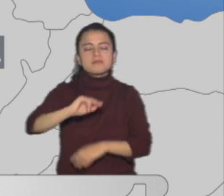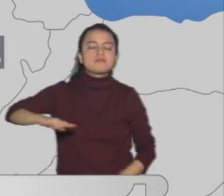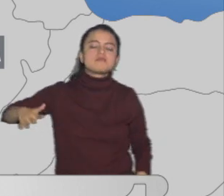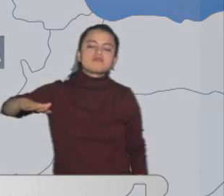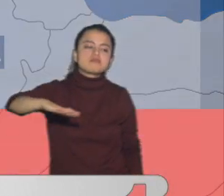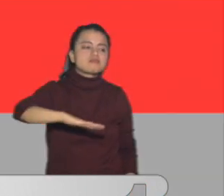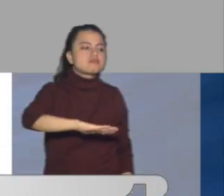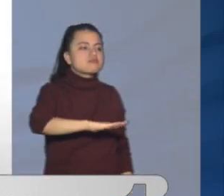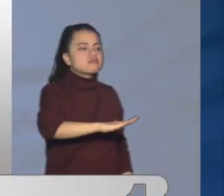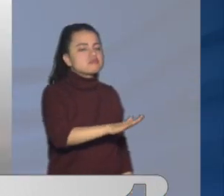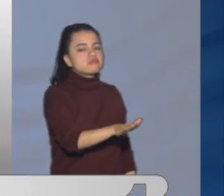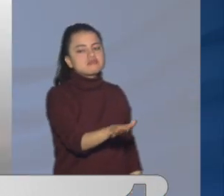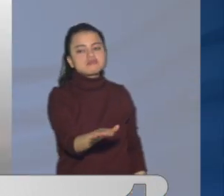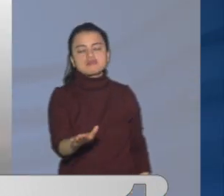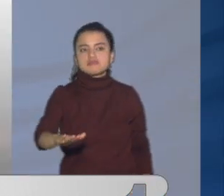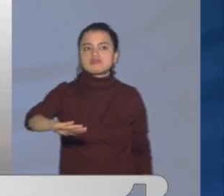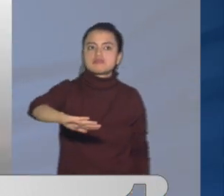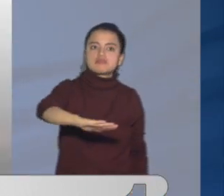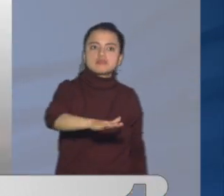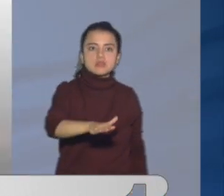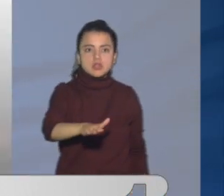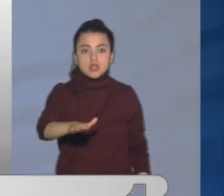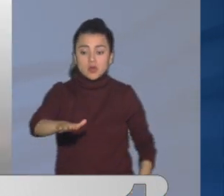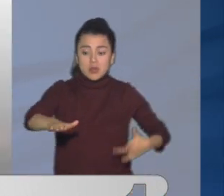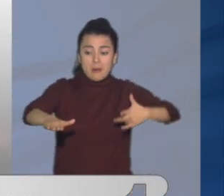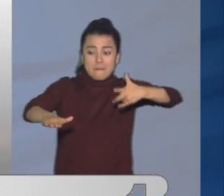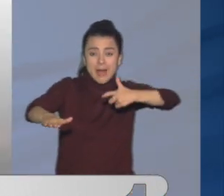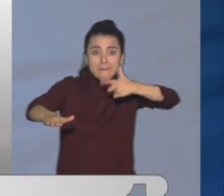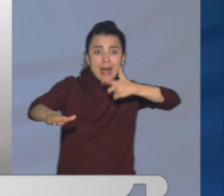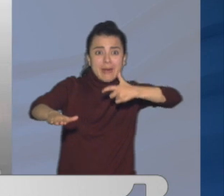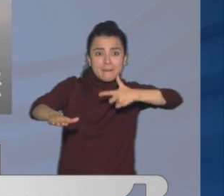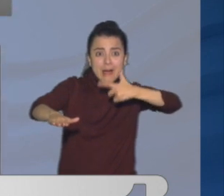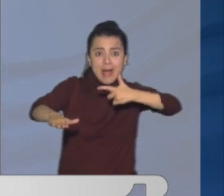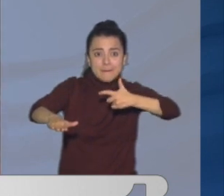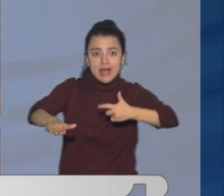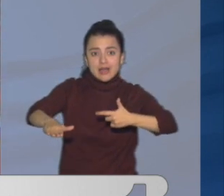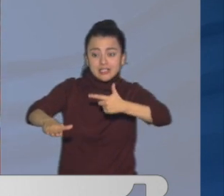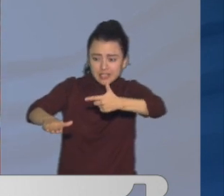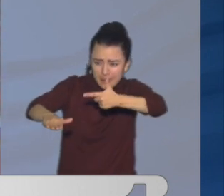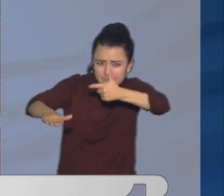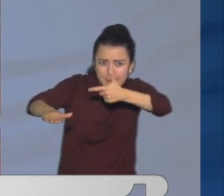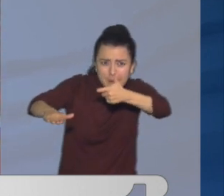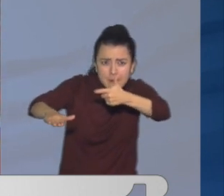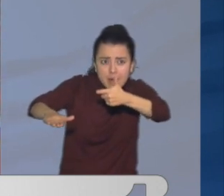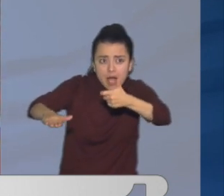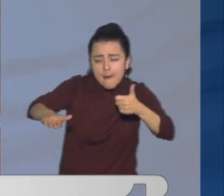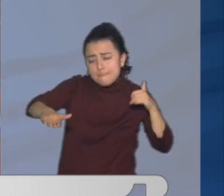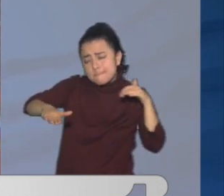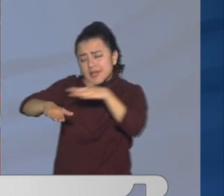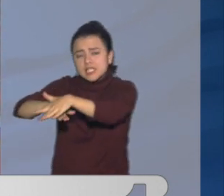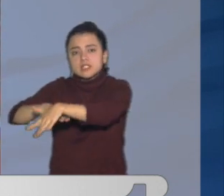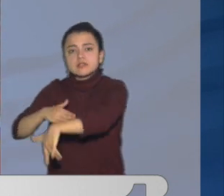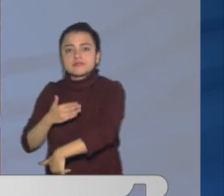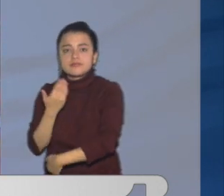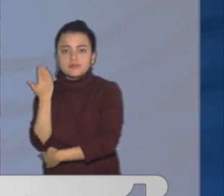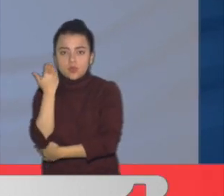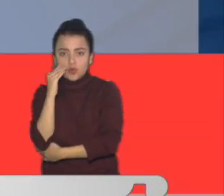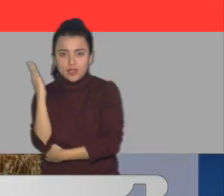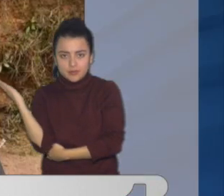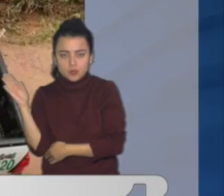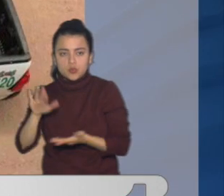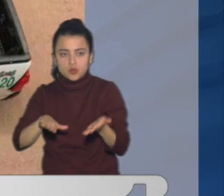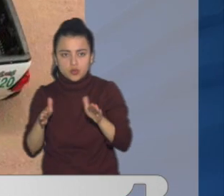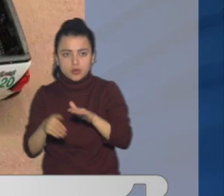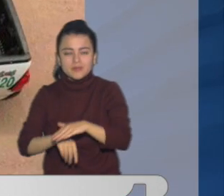Fe de Antioquia cuando fue atacada a bala. En la emboscada murió la uniformada Andri Vanessa Merlano Amaya, de 25